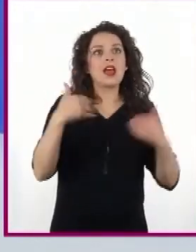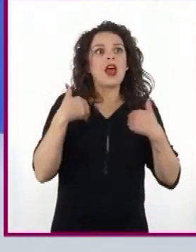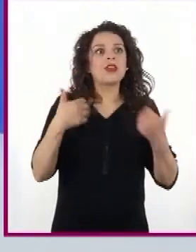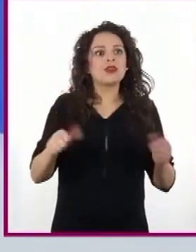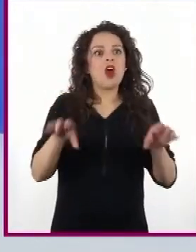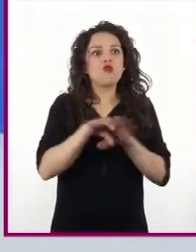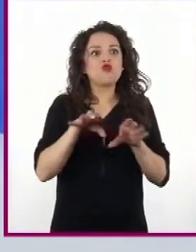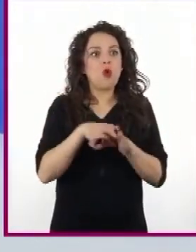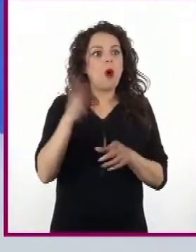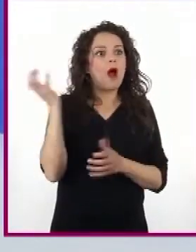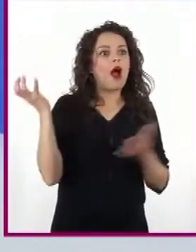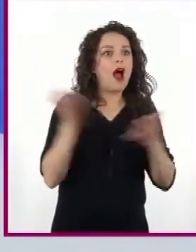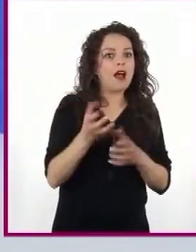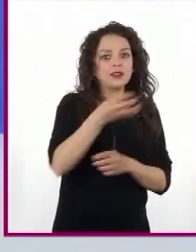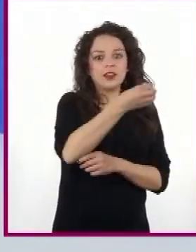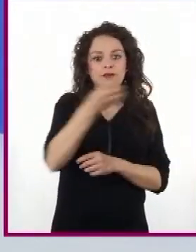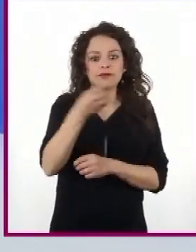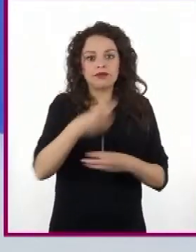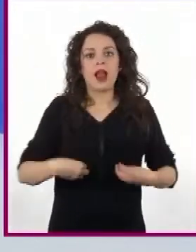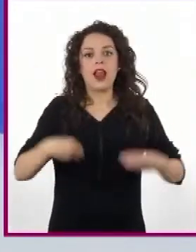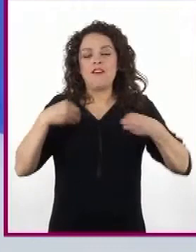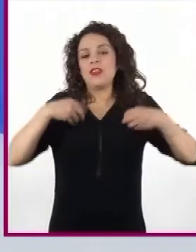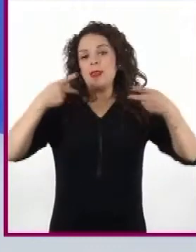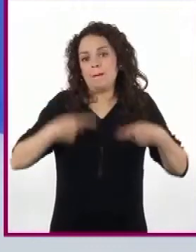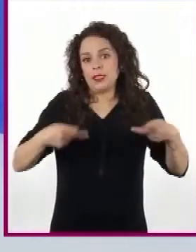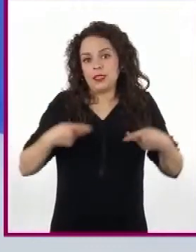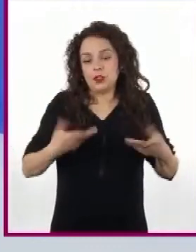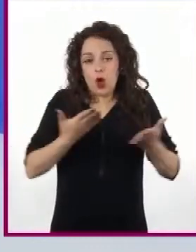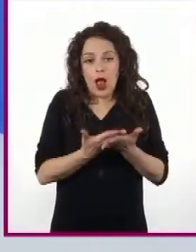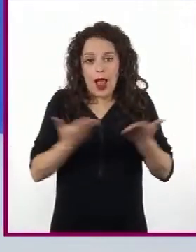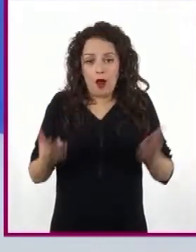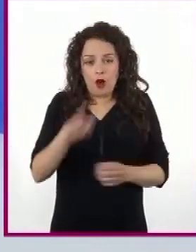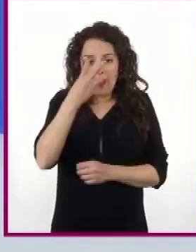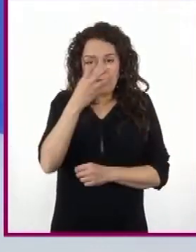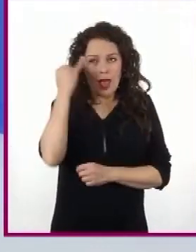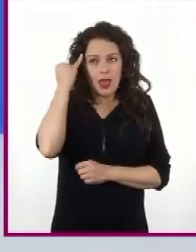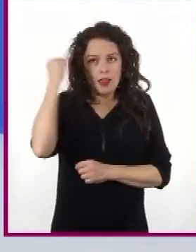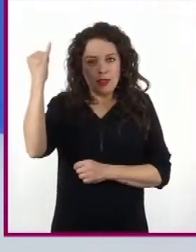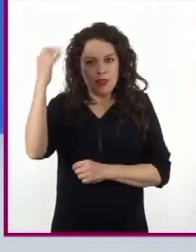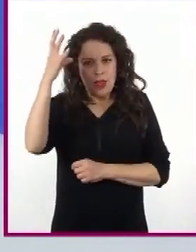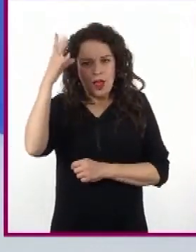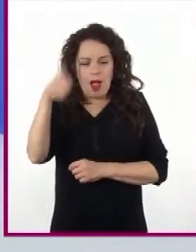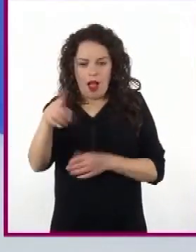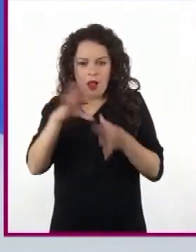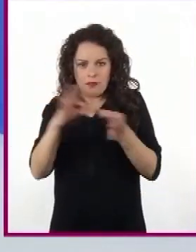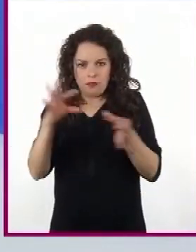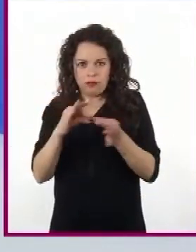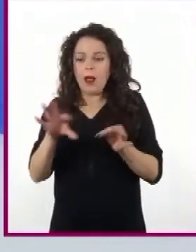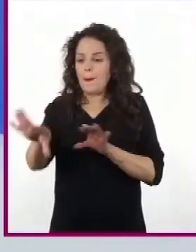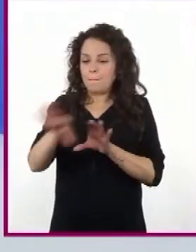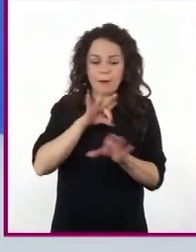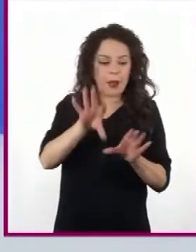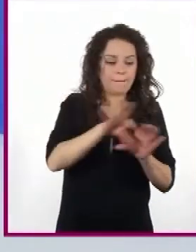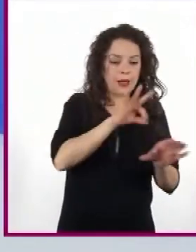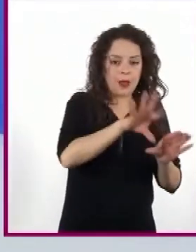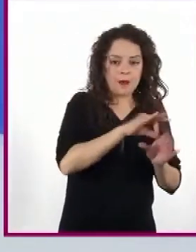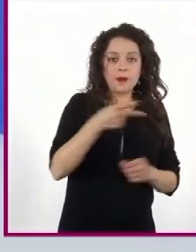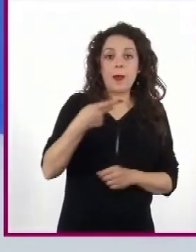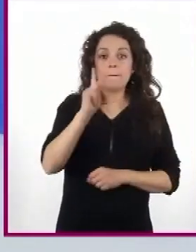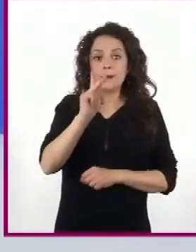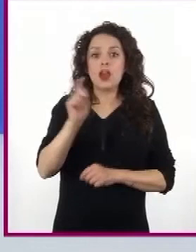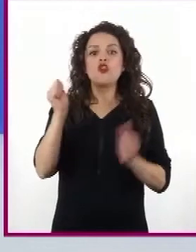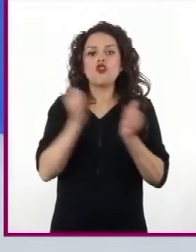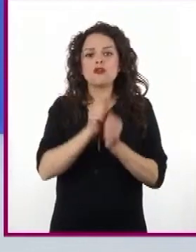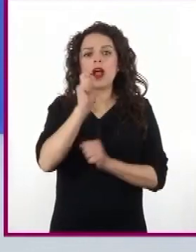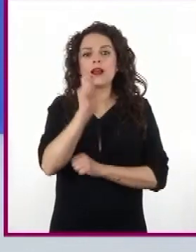de una biografía. Ahora recuperemos 3 ideas centrales de su aportación, pero a partir de la vida de Amalia